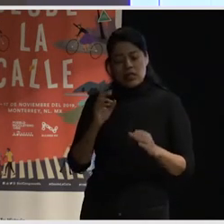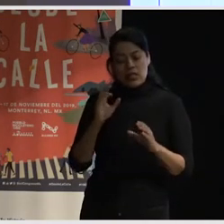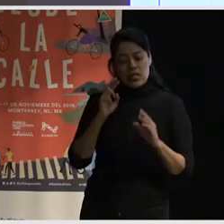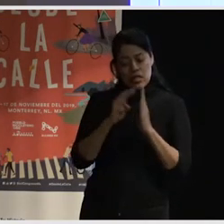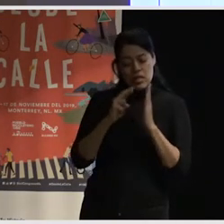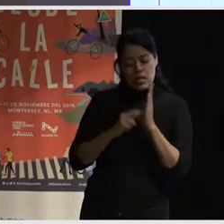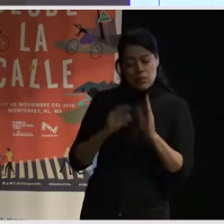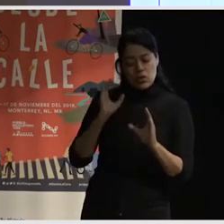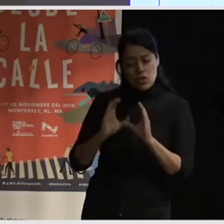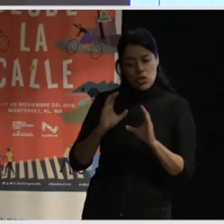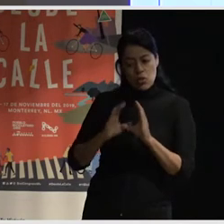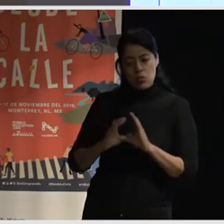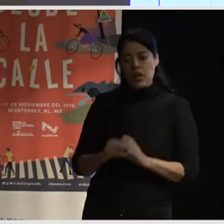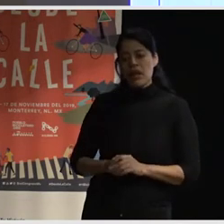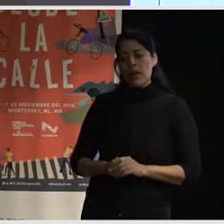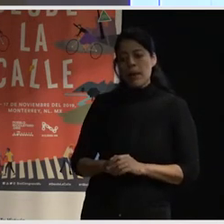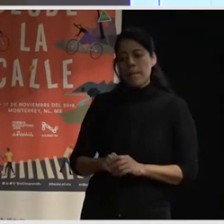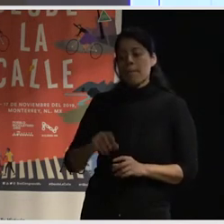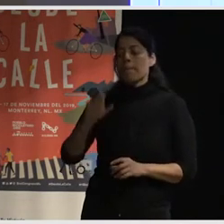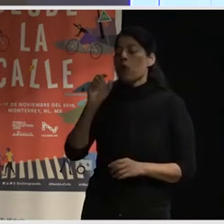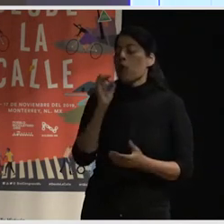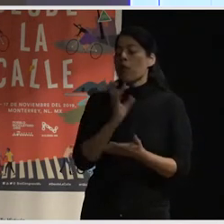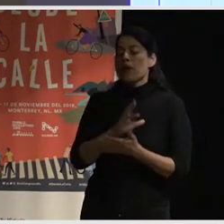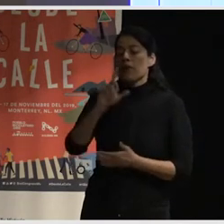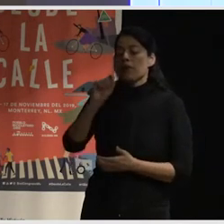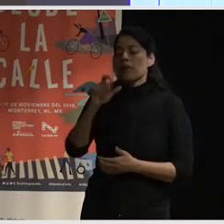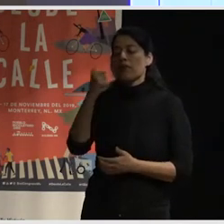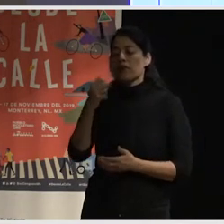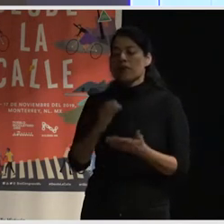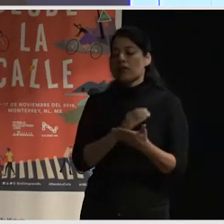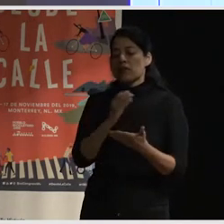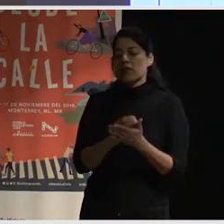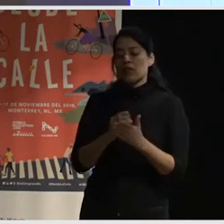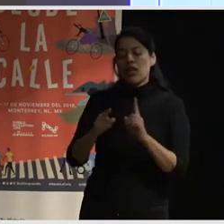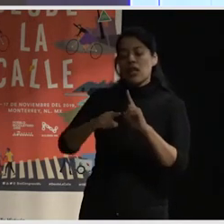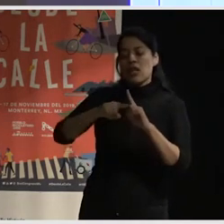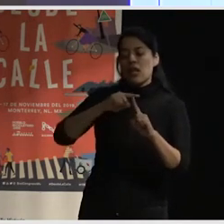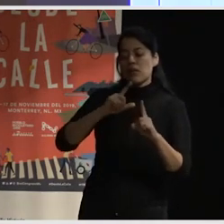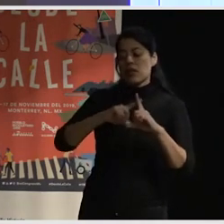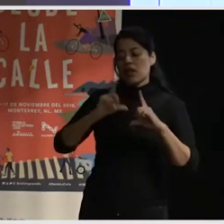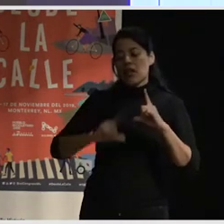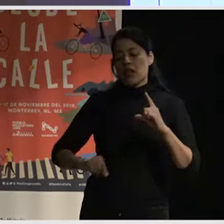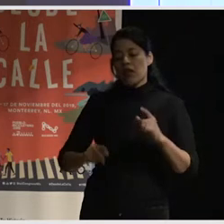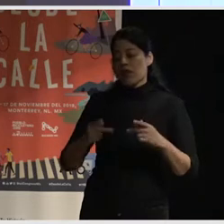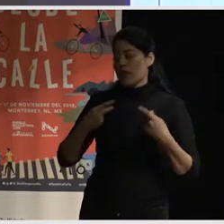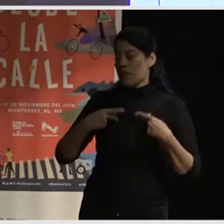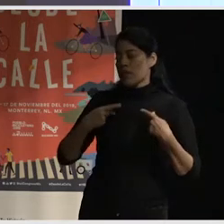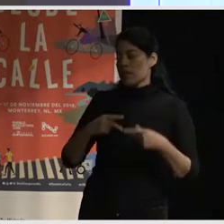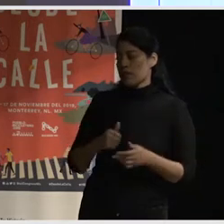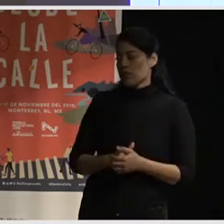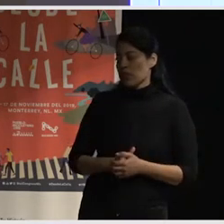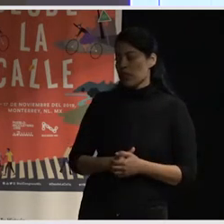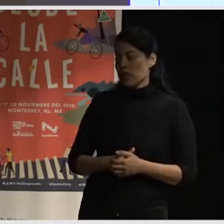nada más repito para el 26 ciudades que no es ni la mitad de la población entonces eso quiere decir que